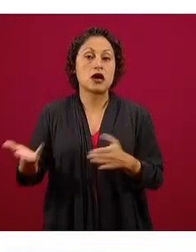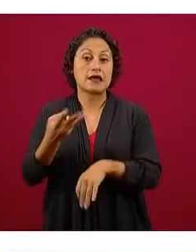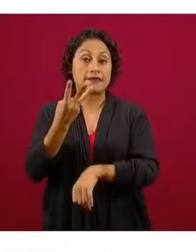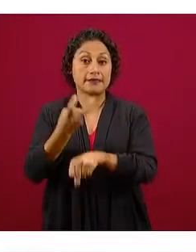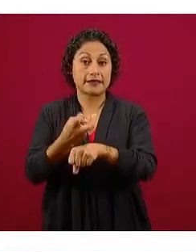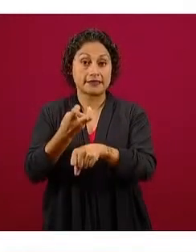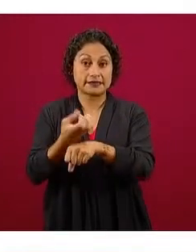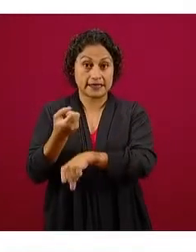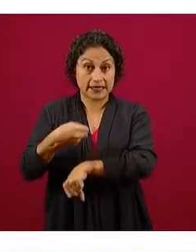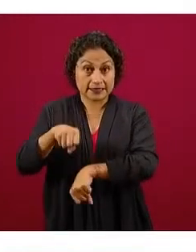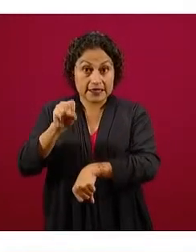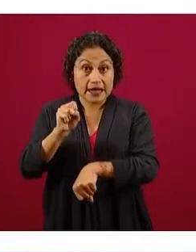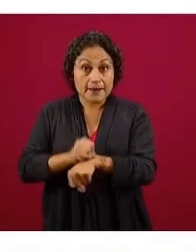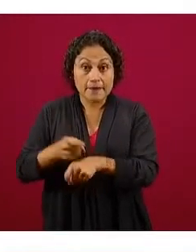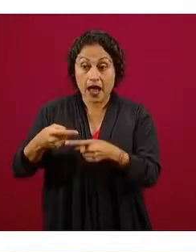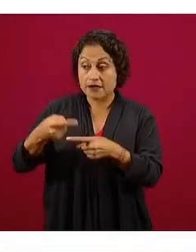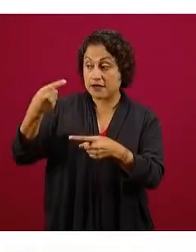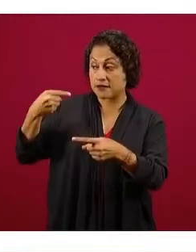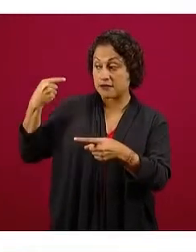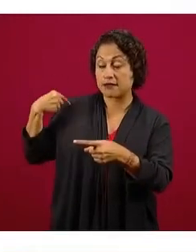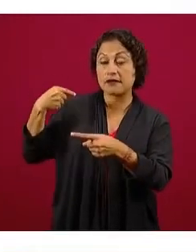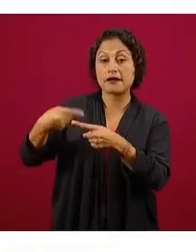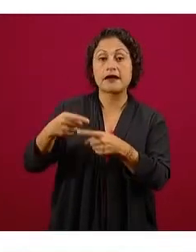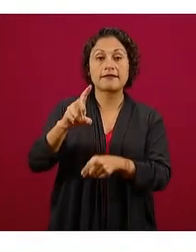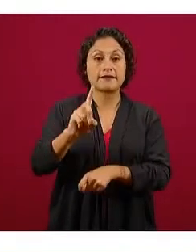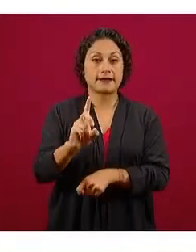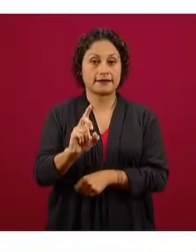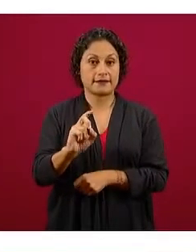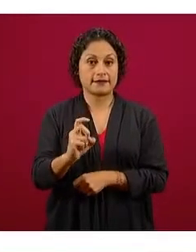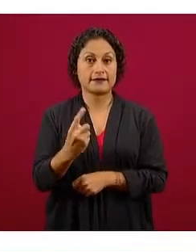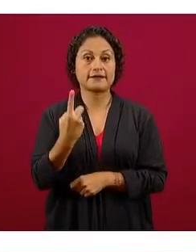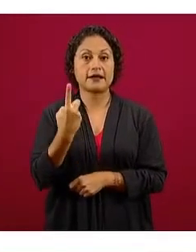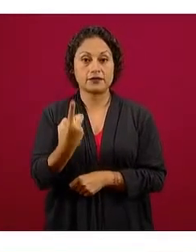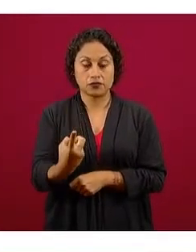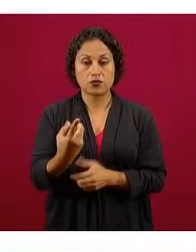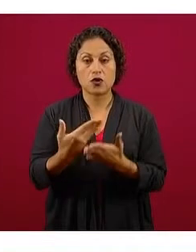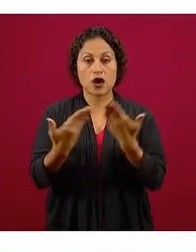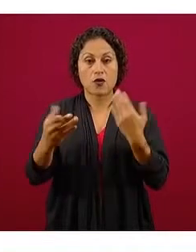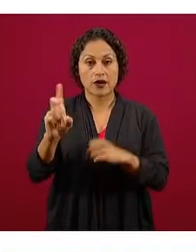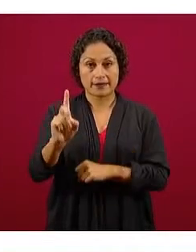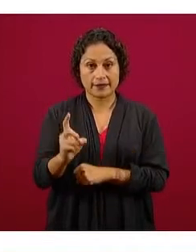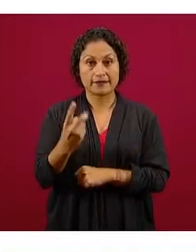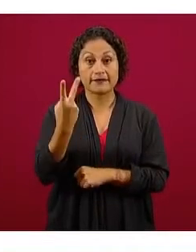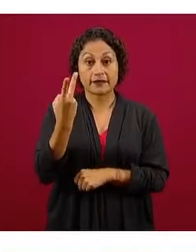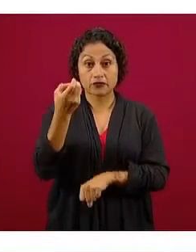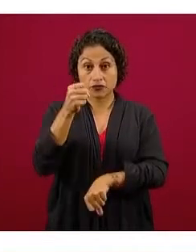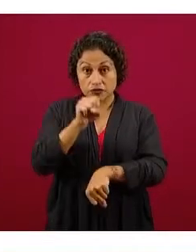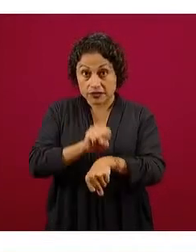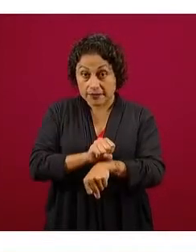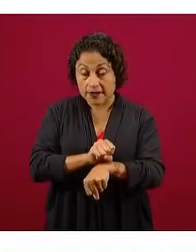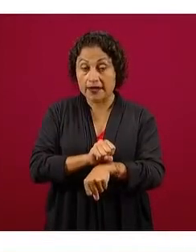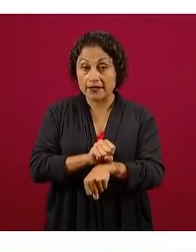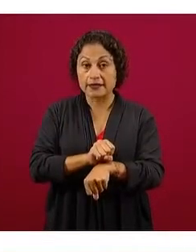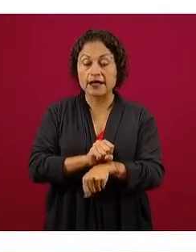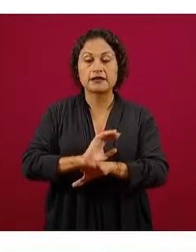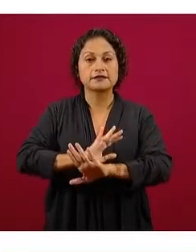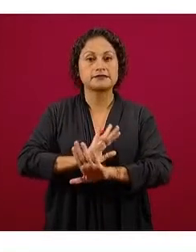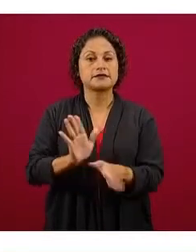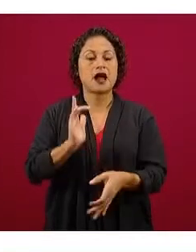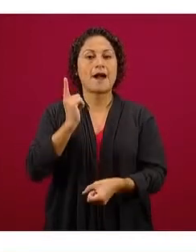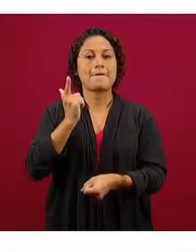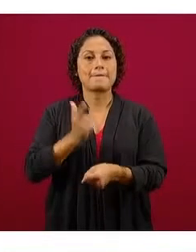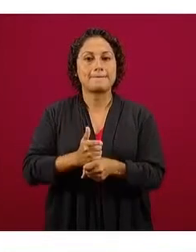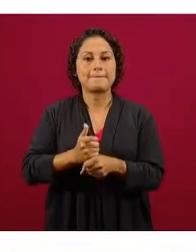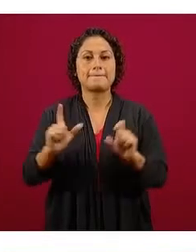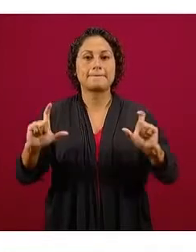semana consecutiva, 30, 31 y ahora la 32, en la cual estamos evidenciando ya un deceso